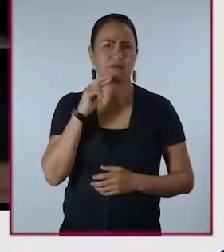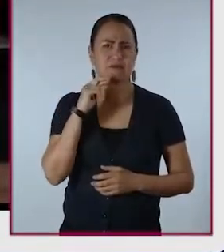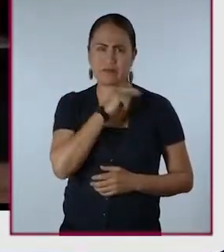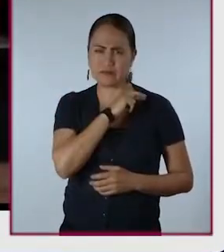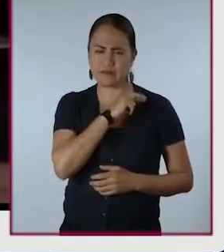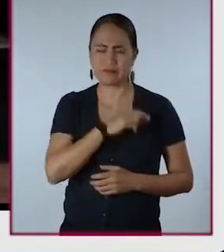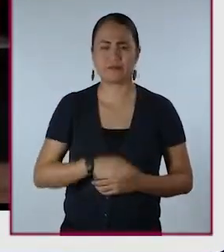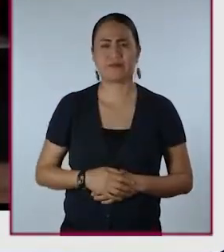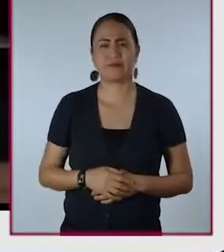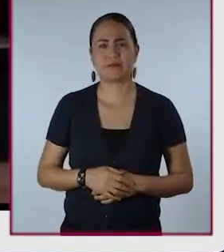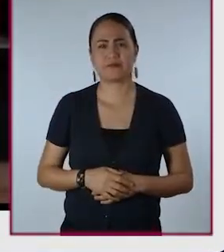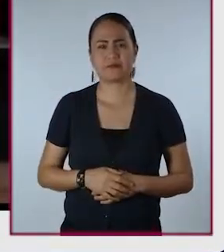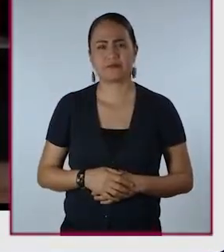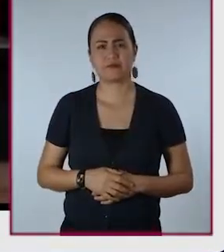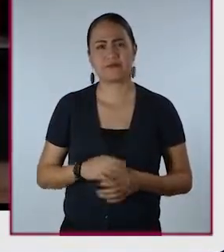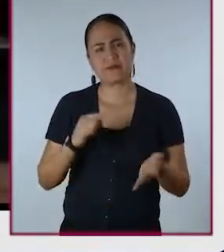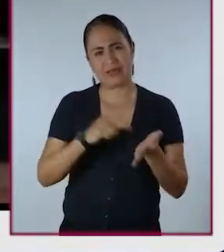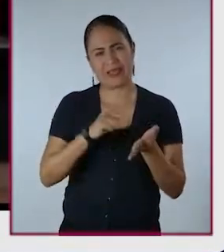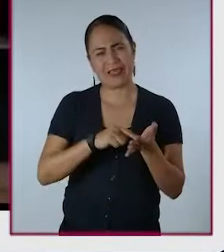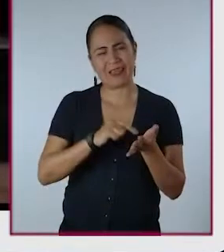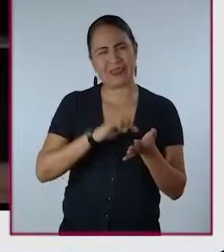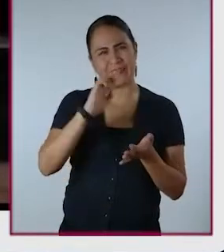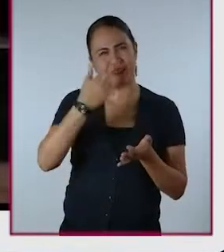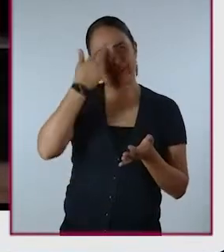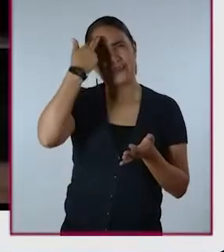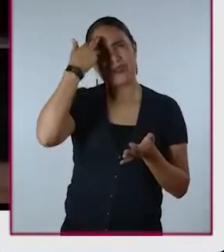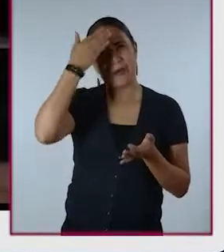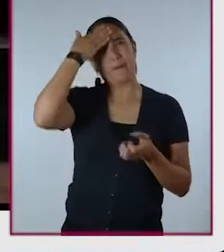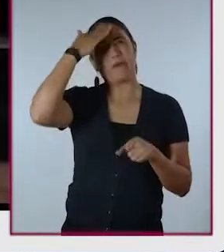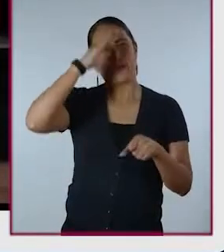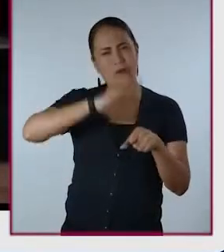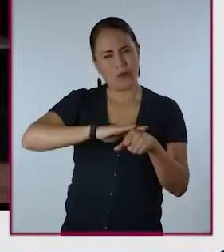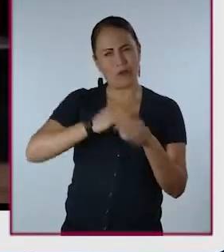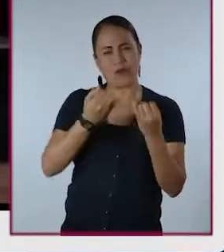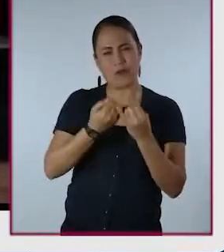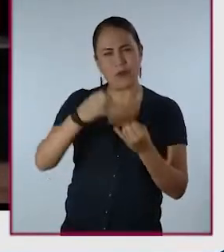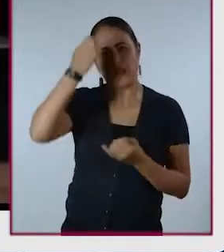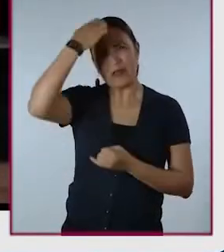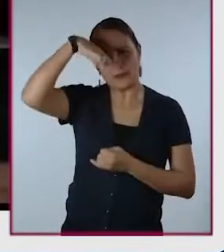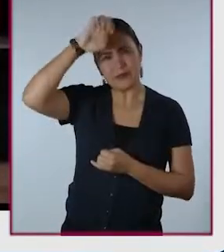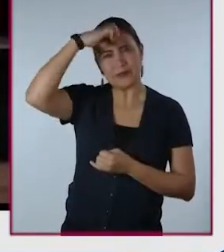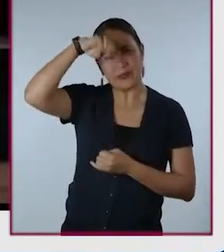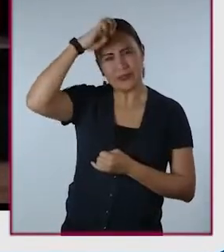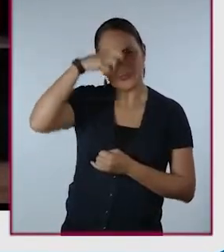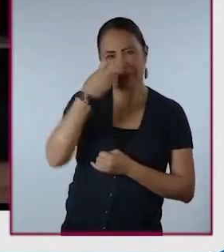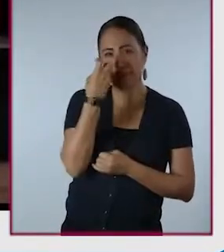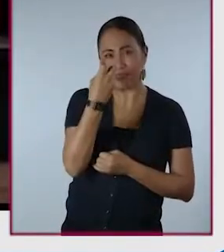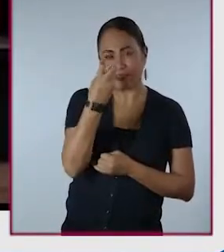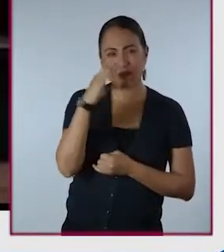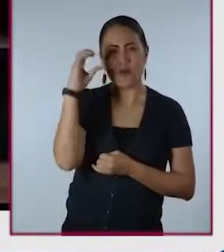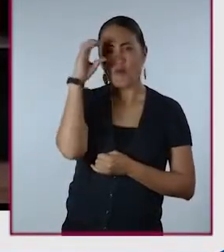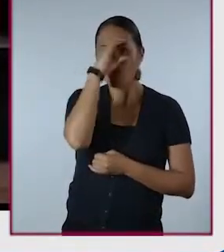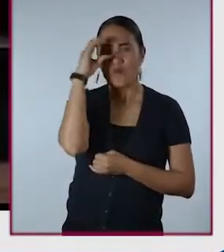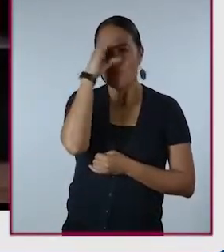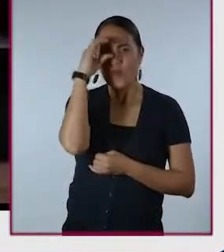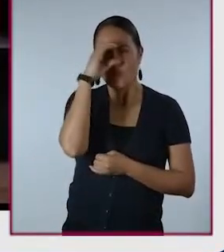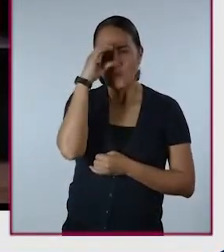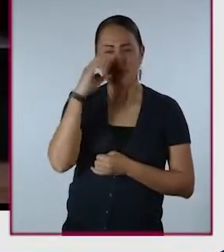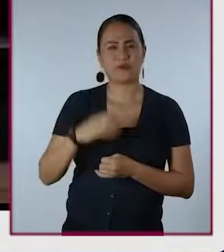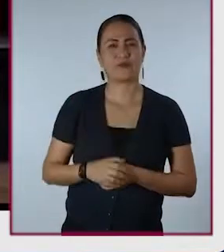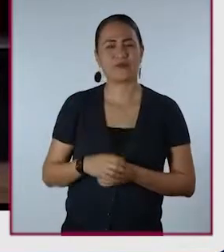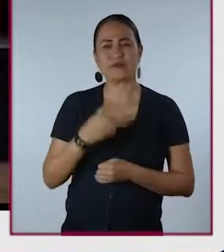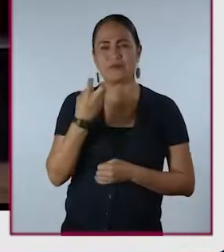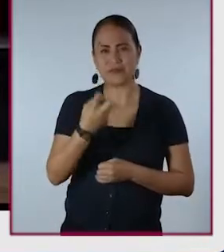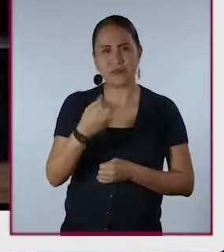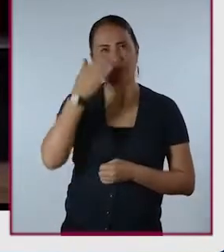para referirnos a nuestra memoria y a nuestra experiencia de vida. La fotografía es el soporte de